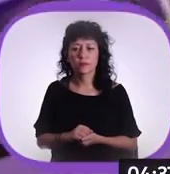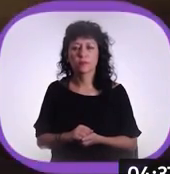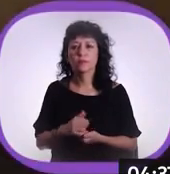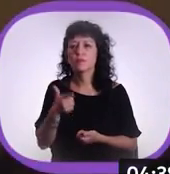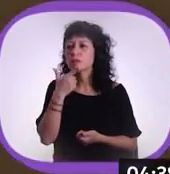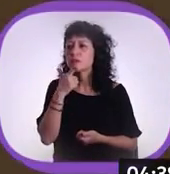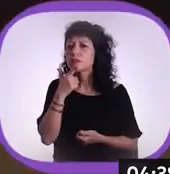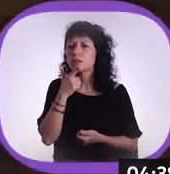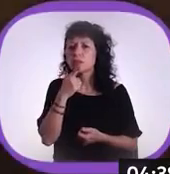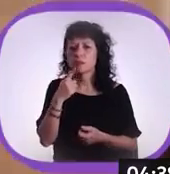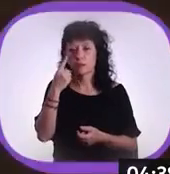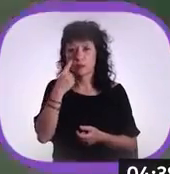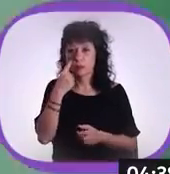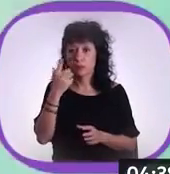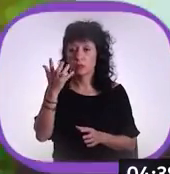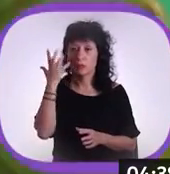¡Stanford! ¡Vandals a las 12! ¿Ah?